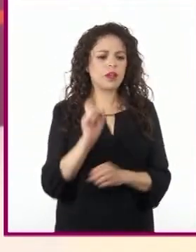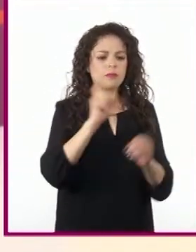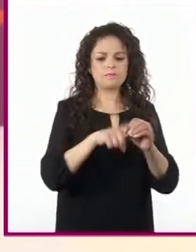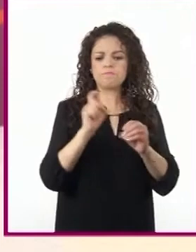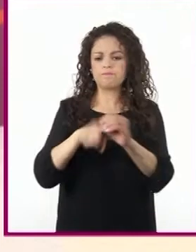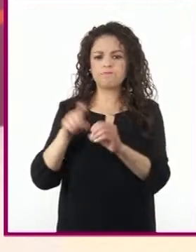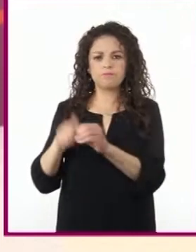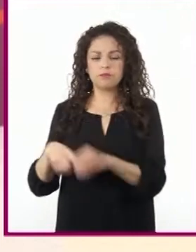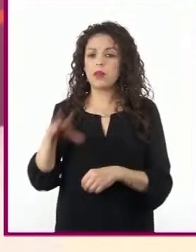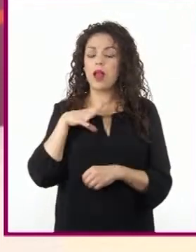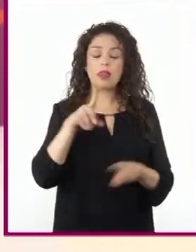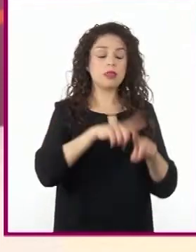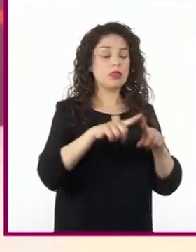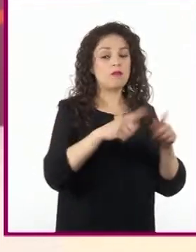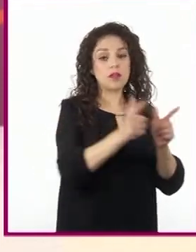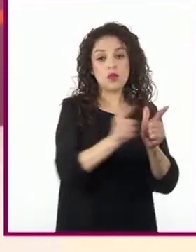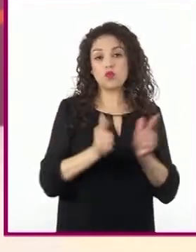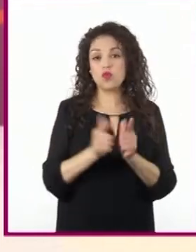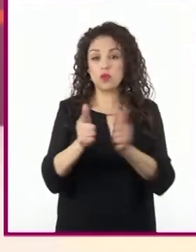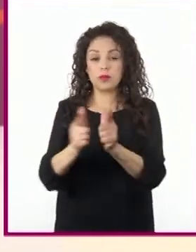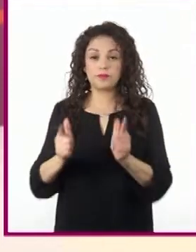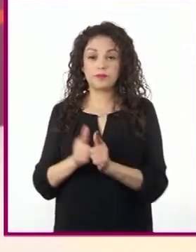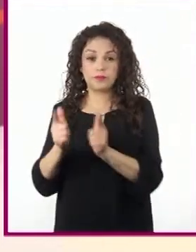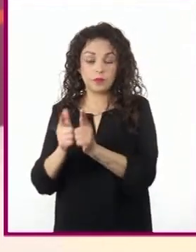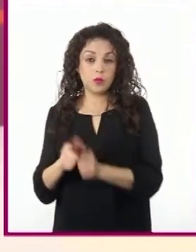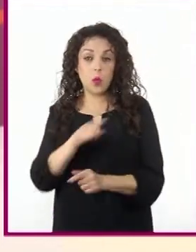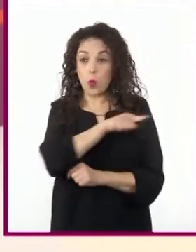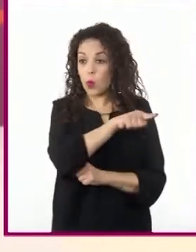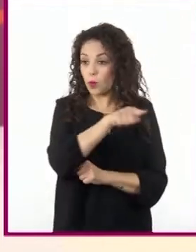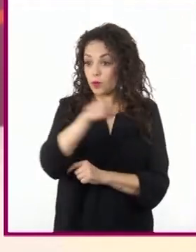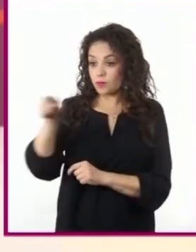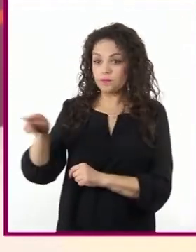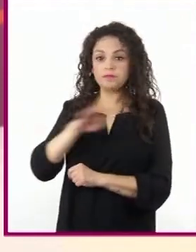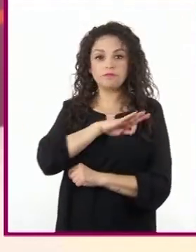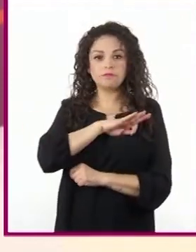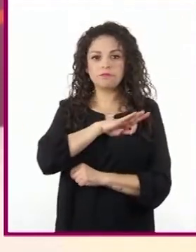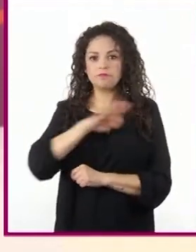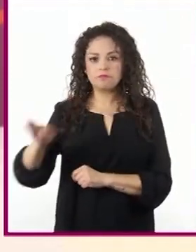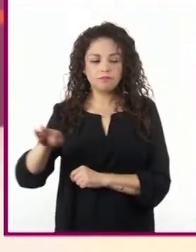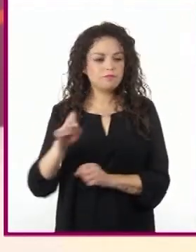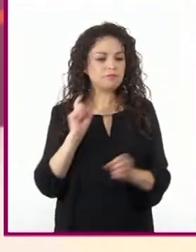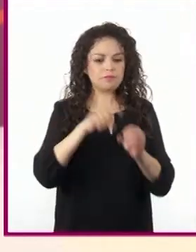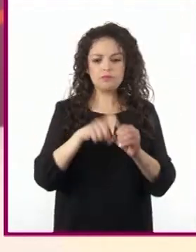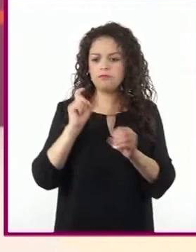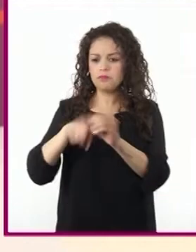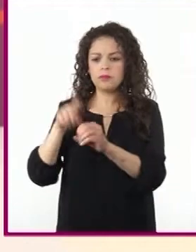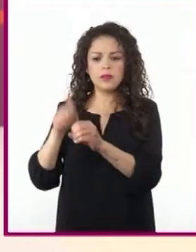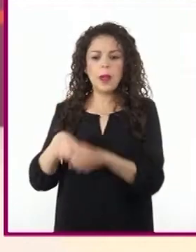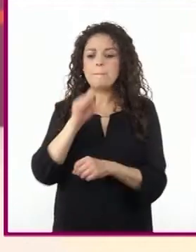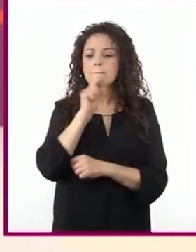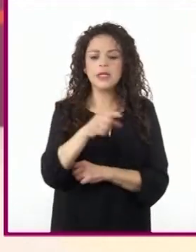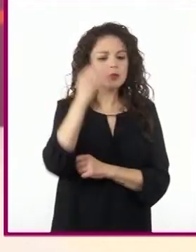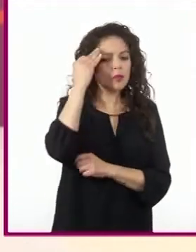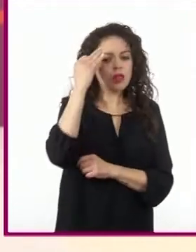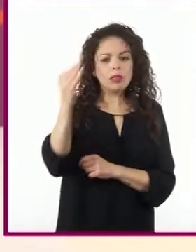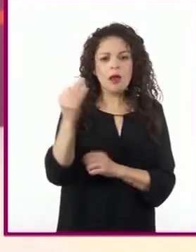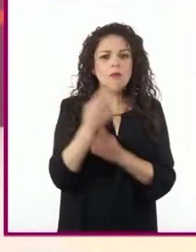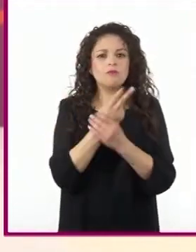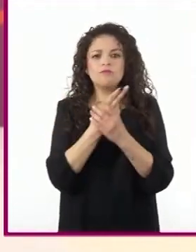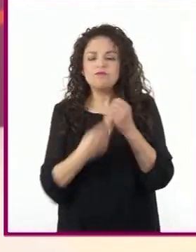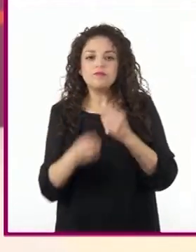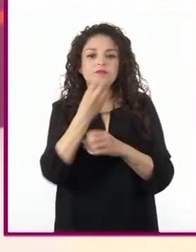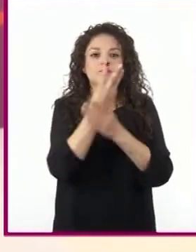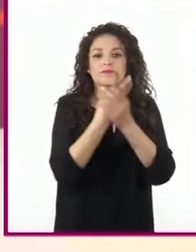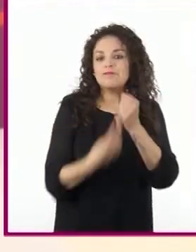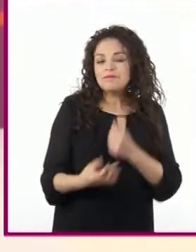de pertenencia de los cuales ustedes son integrantes de manera simultánea, es decir, al mismo tiempo, como